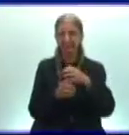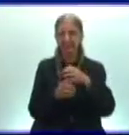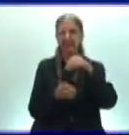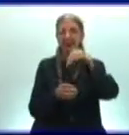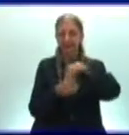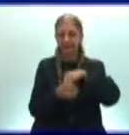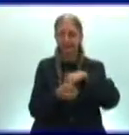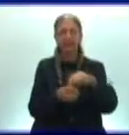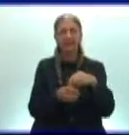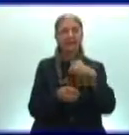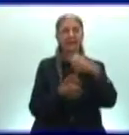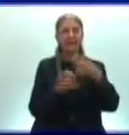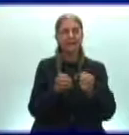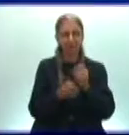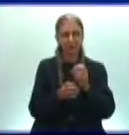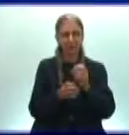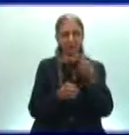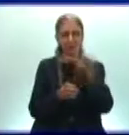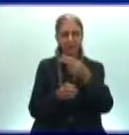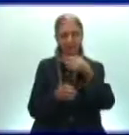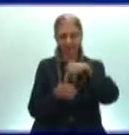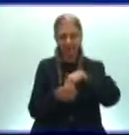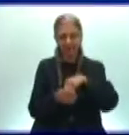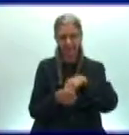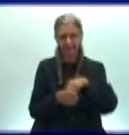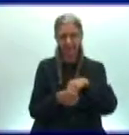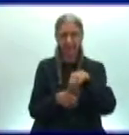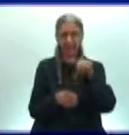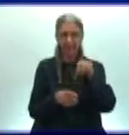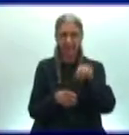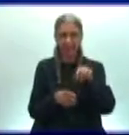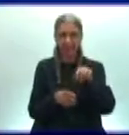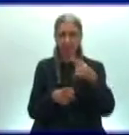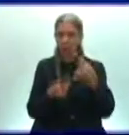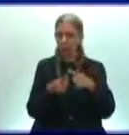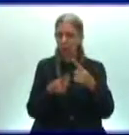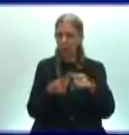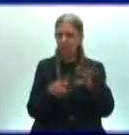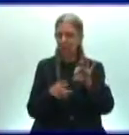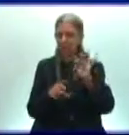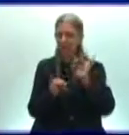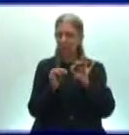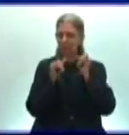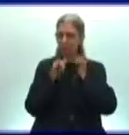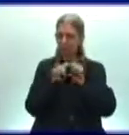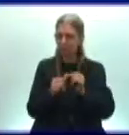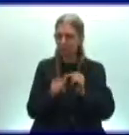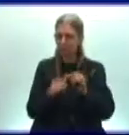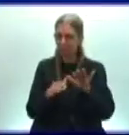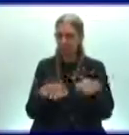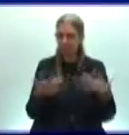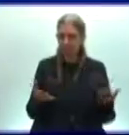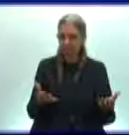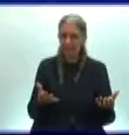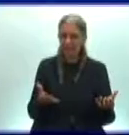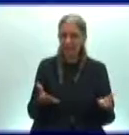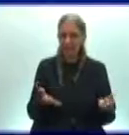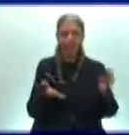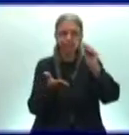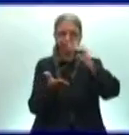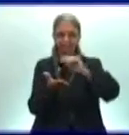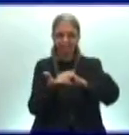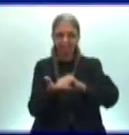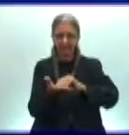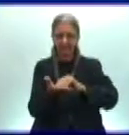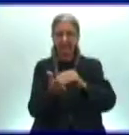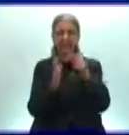partir de la distribución electrónica de un átomo nosotros podemos extraer otras informaciones, como por ejemplo la ubicación de los elementos